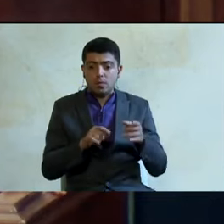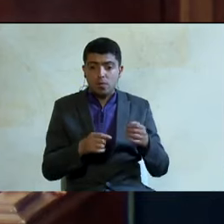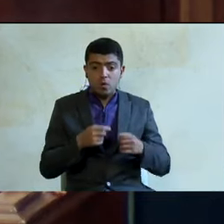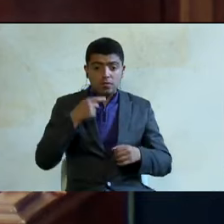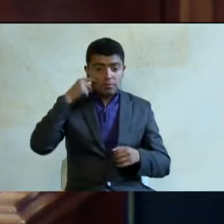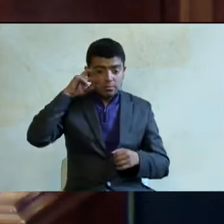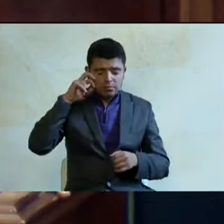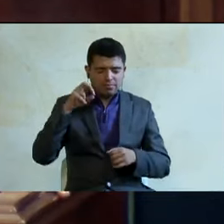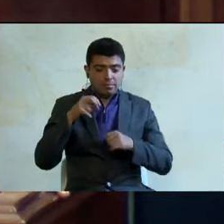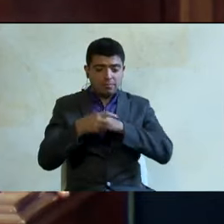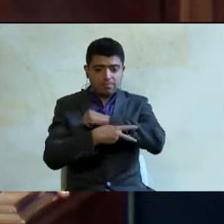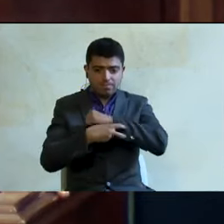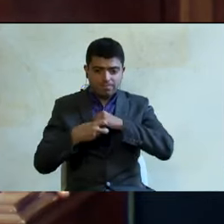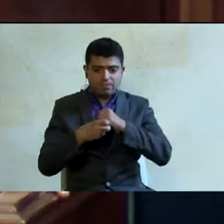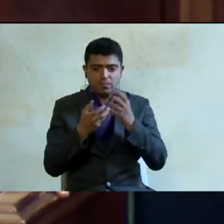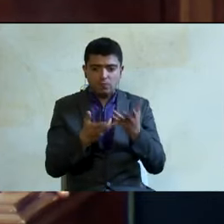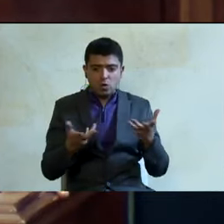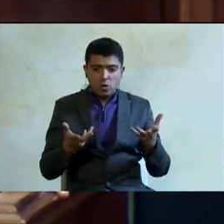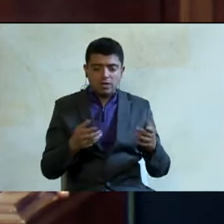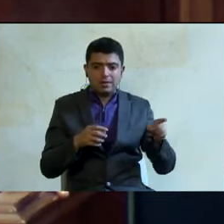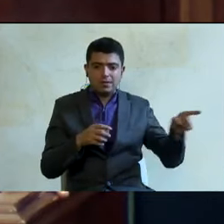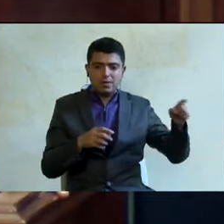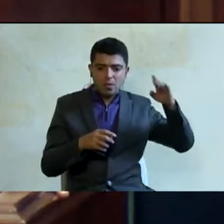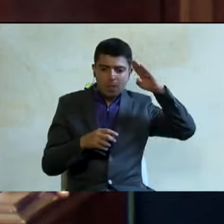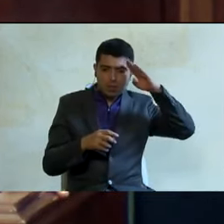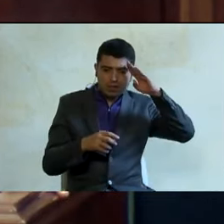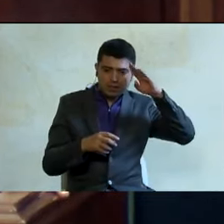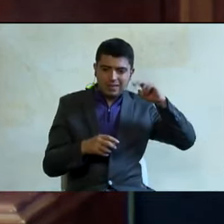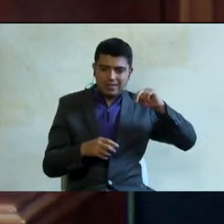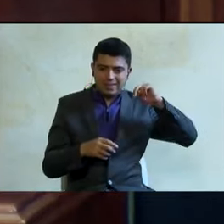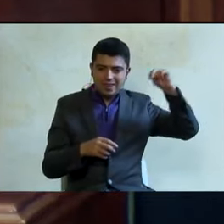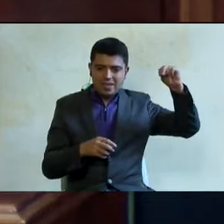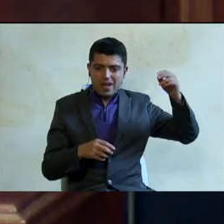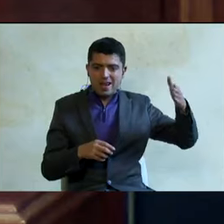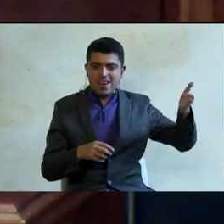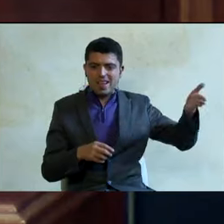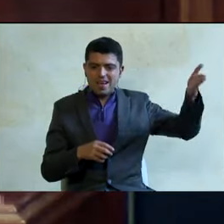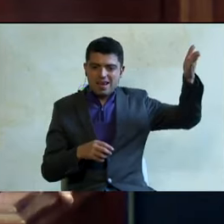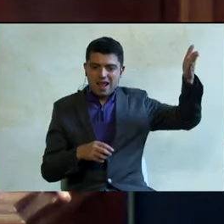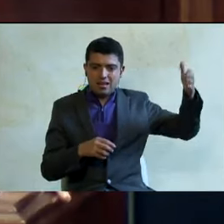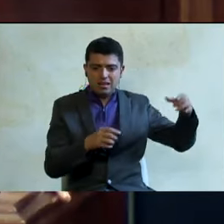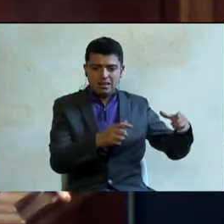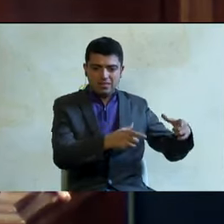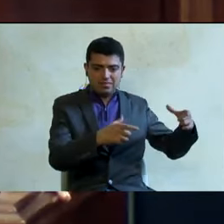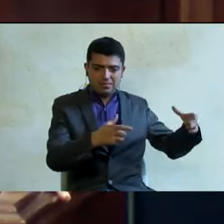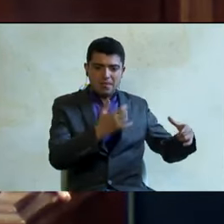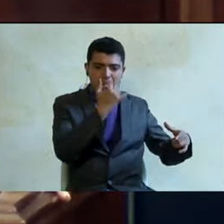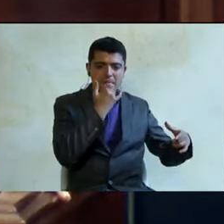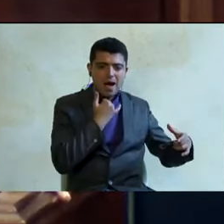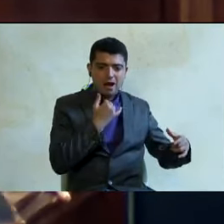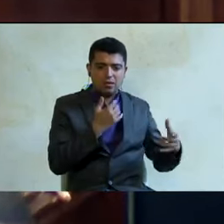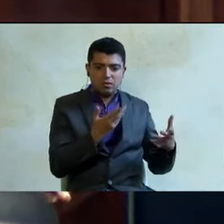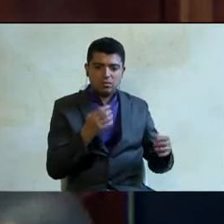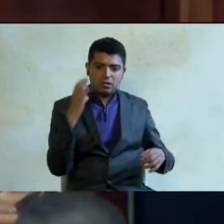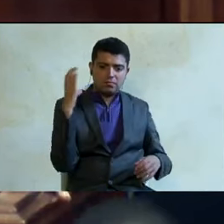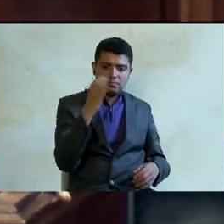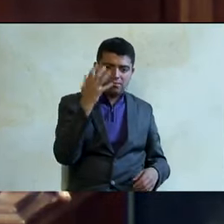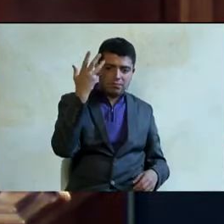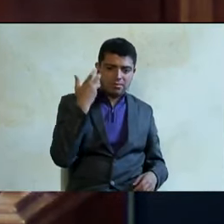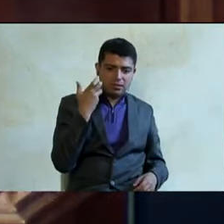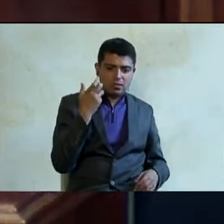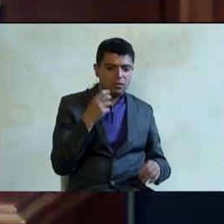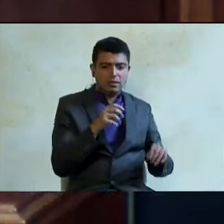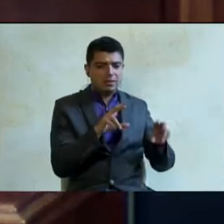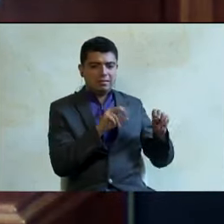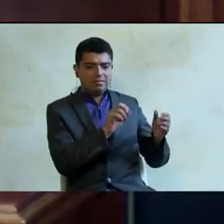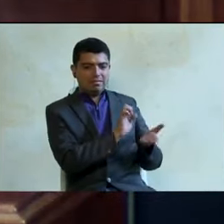de alguno de los policías del nivel ejecutivo y que fuesen supuestamente premiados con esta circunstancia de